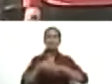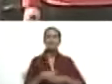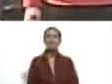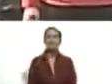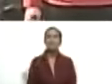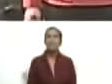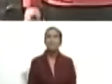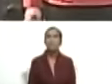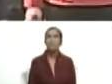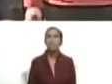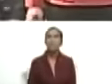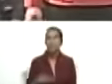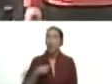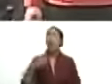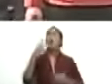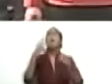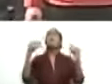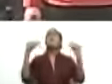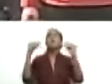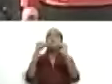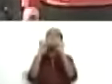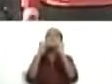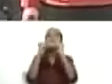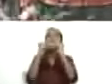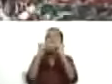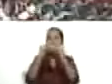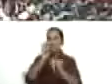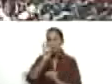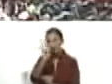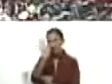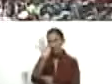Un beso por el 4 de febrero.